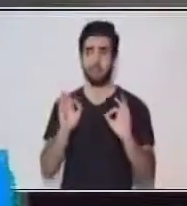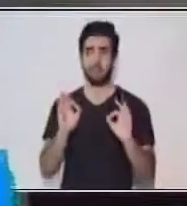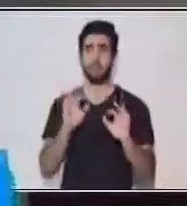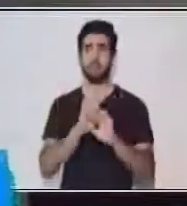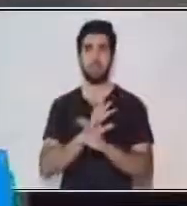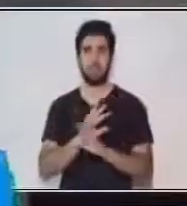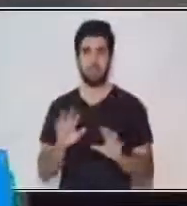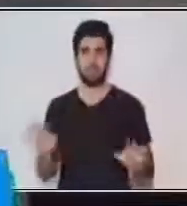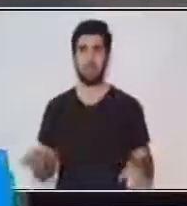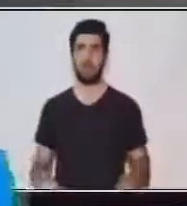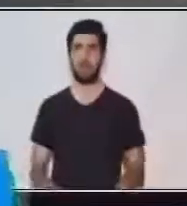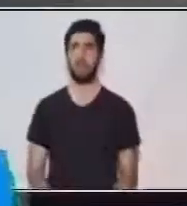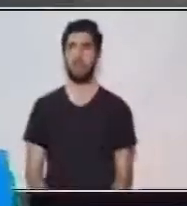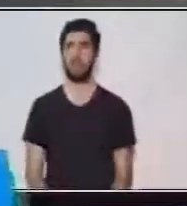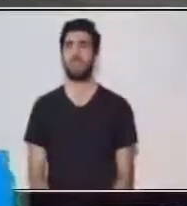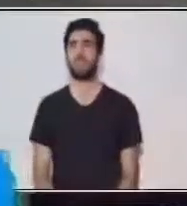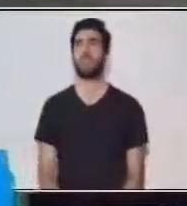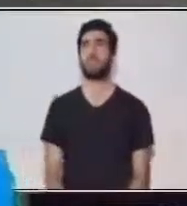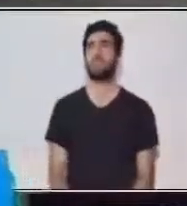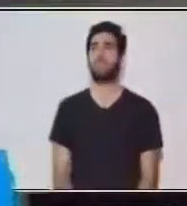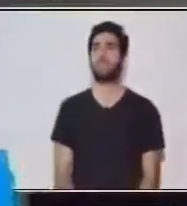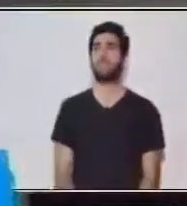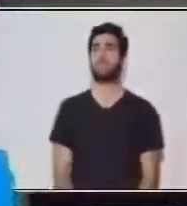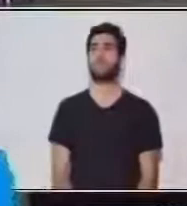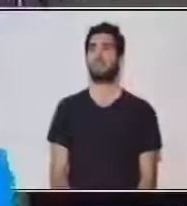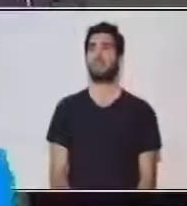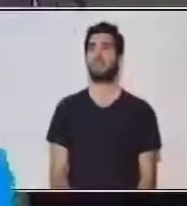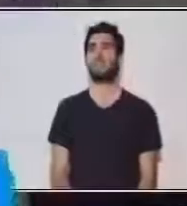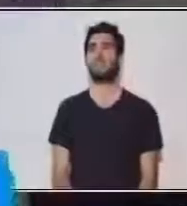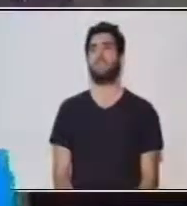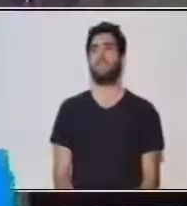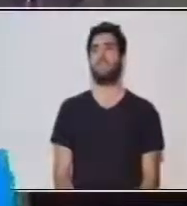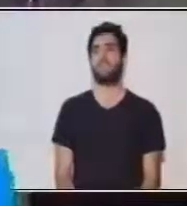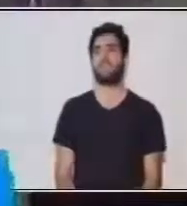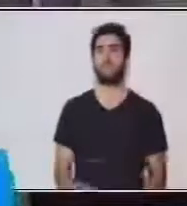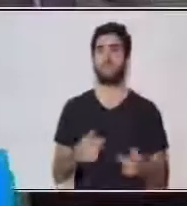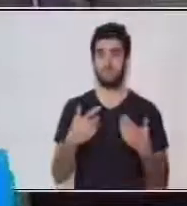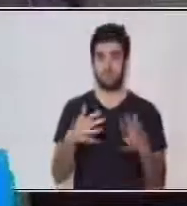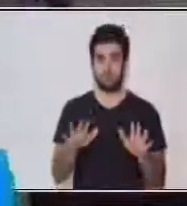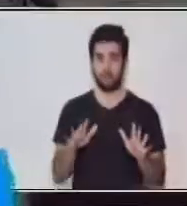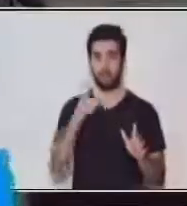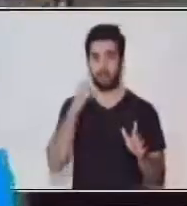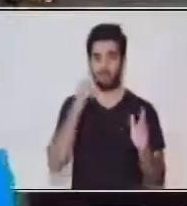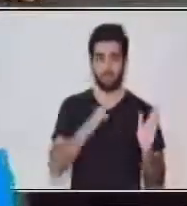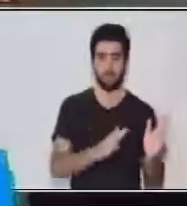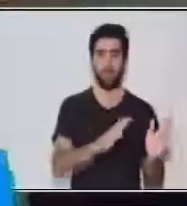ahí el péndulo y ahora nos vamos a trasladar a otro